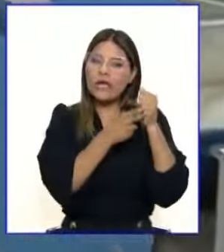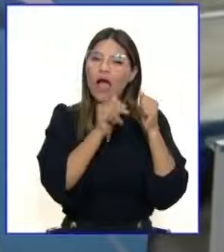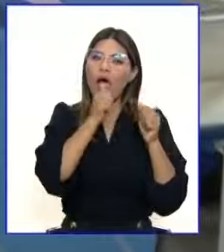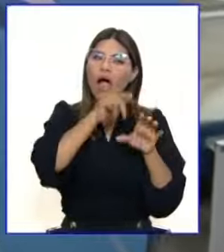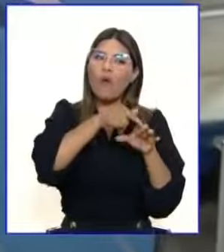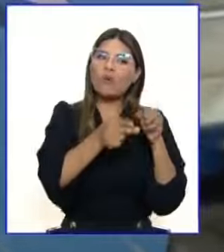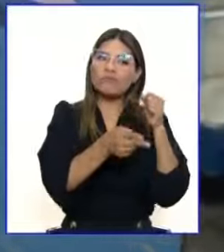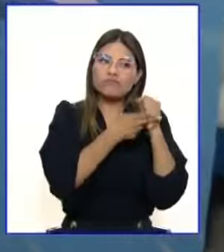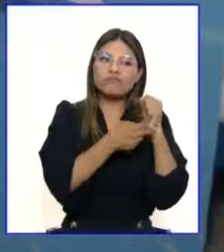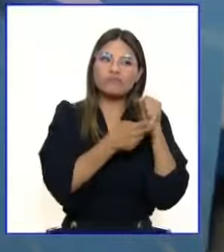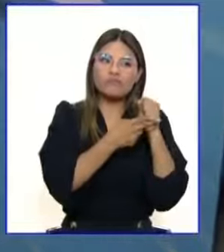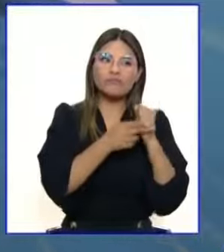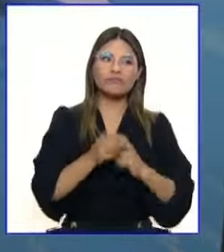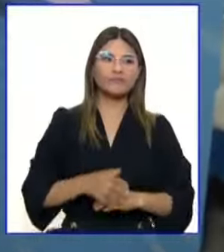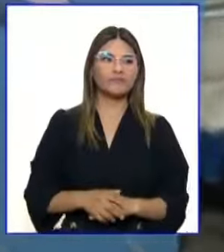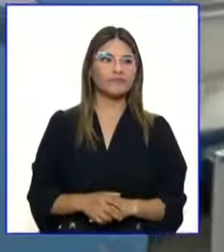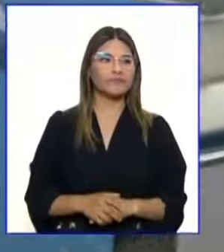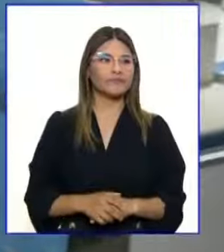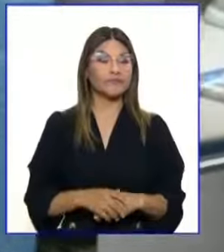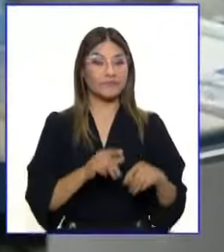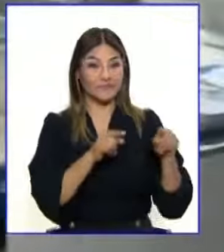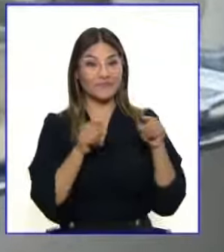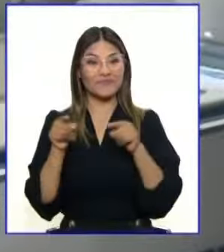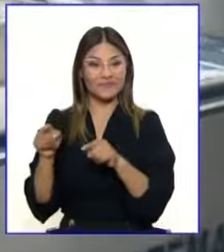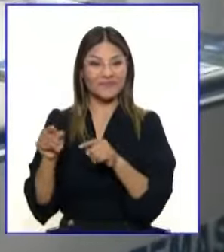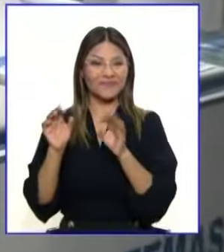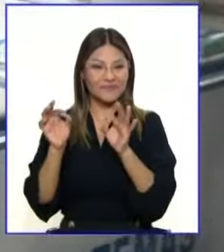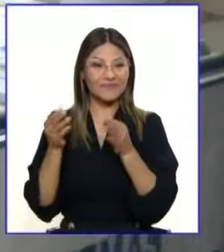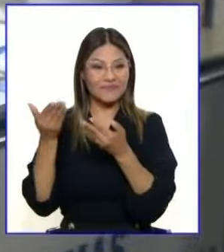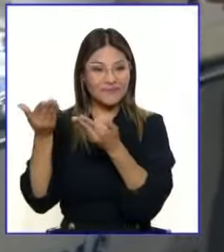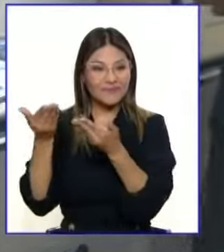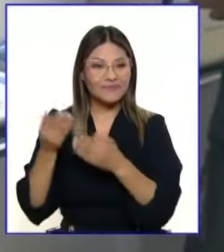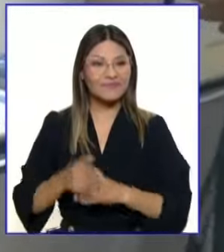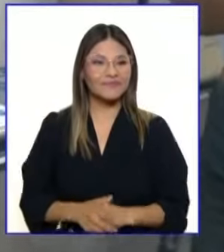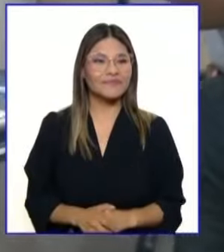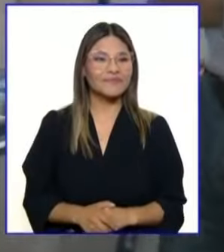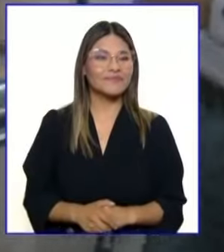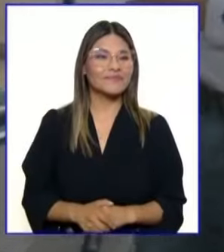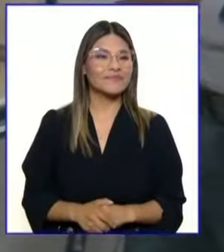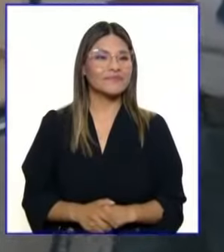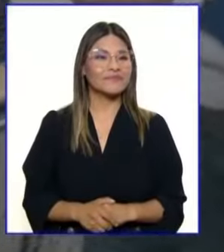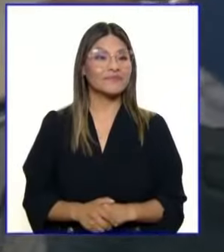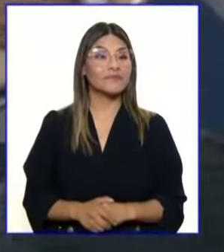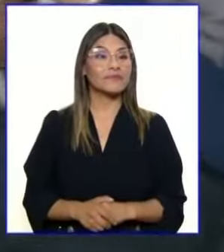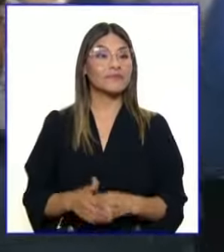son ahorradores de agua, ¿no? Miren aquí cómo funciona.